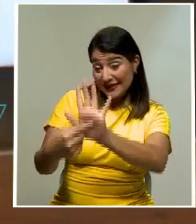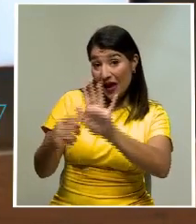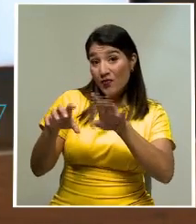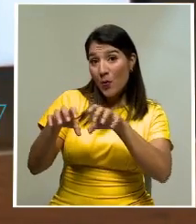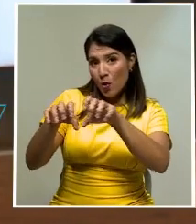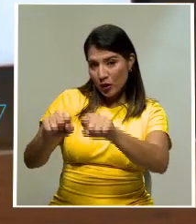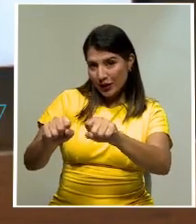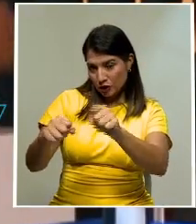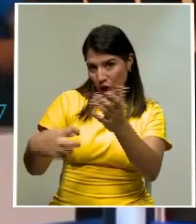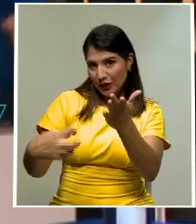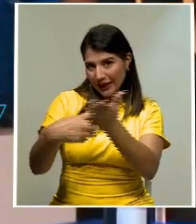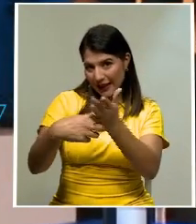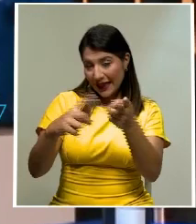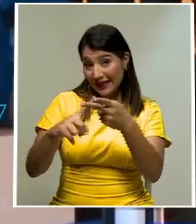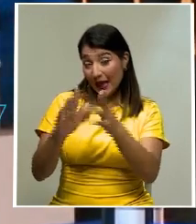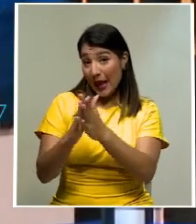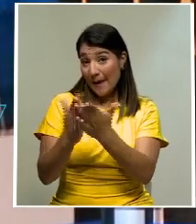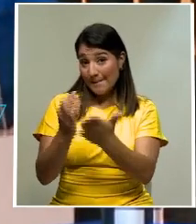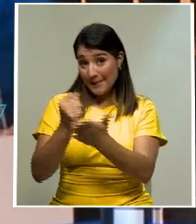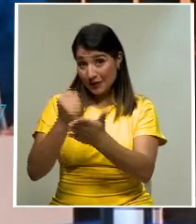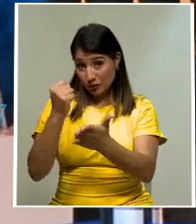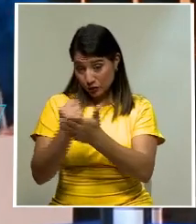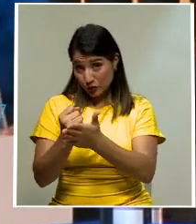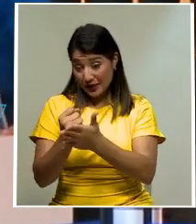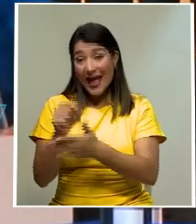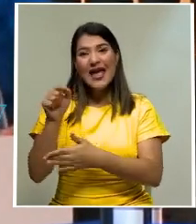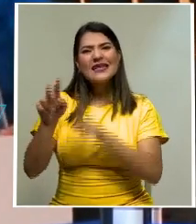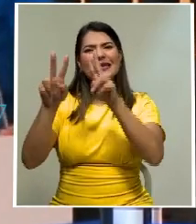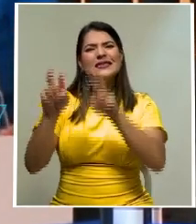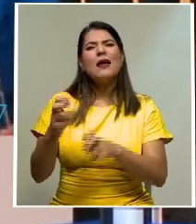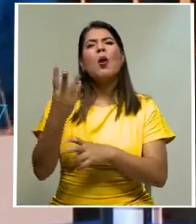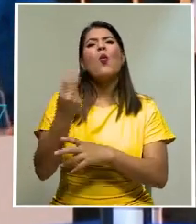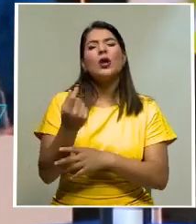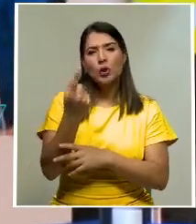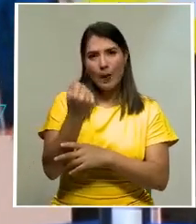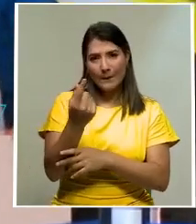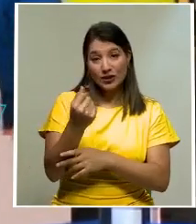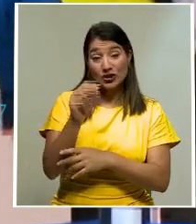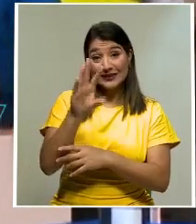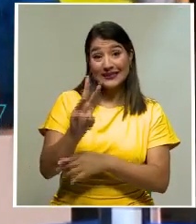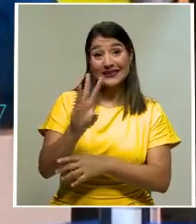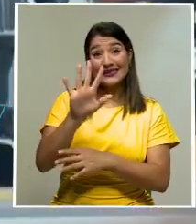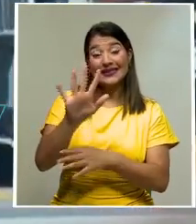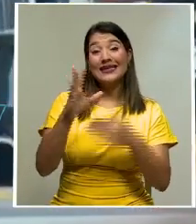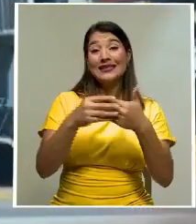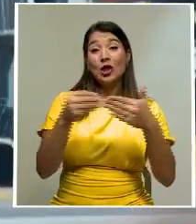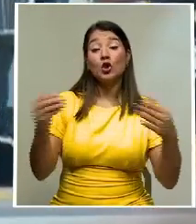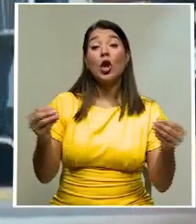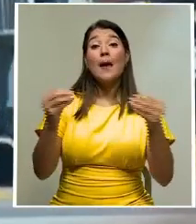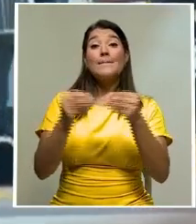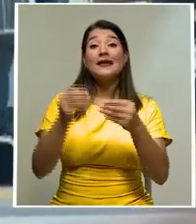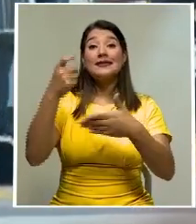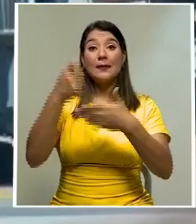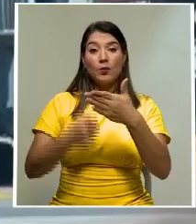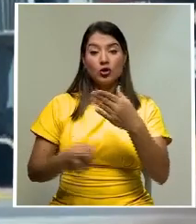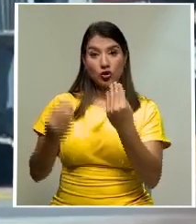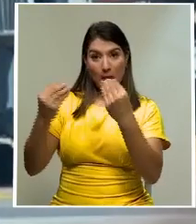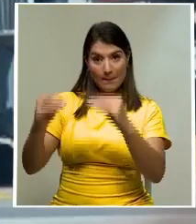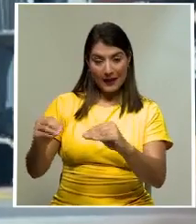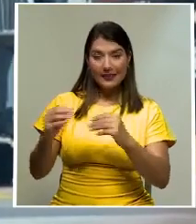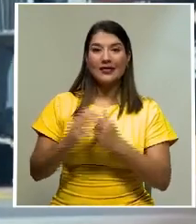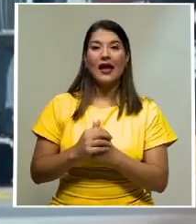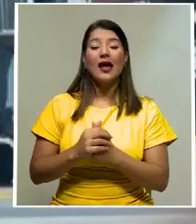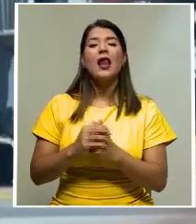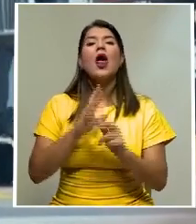como su pasaporte. La prueba de antígenos tiene un costo de $65 más impuesto de ventas y el resultado